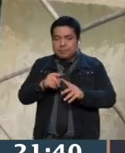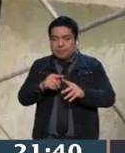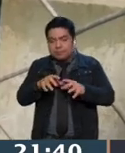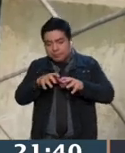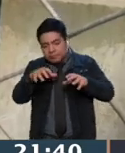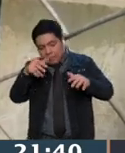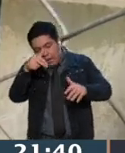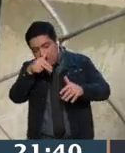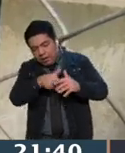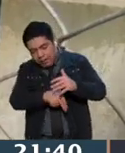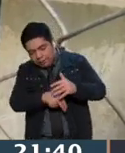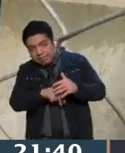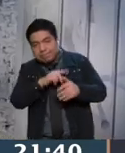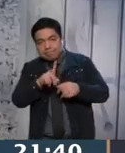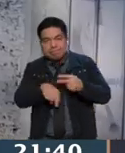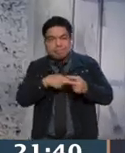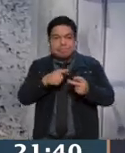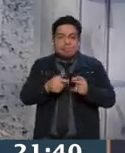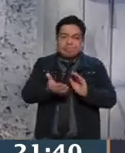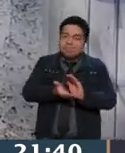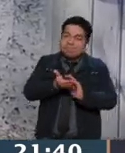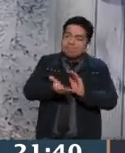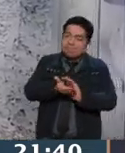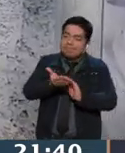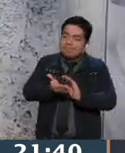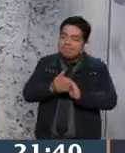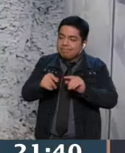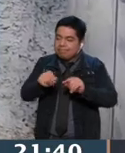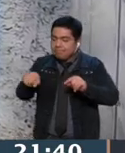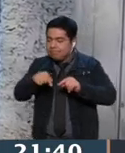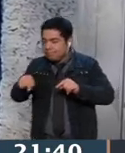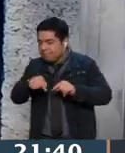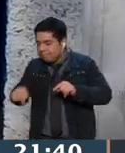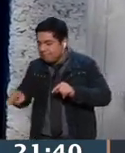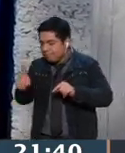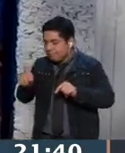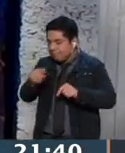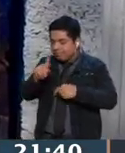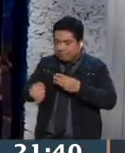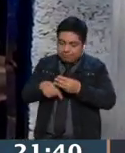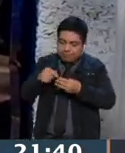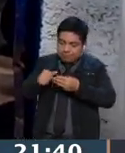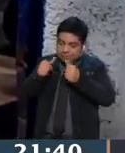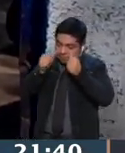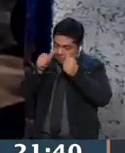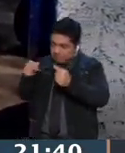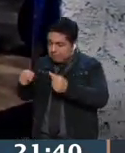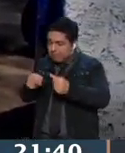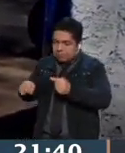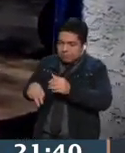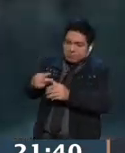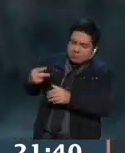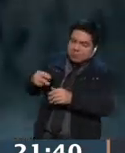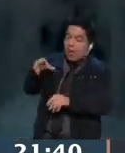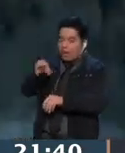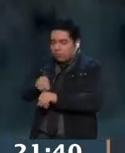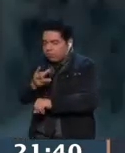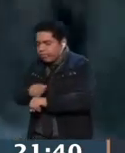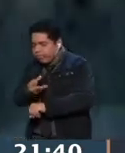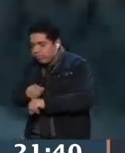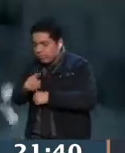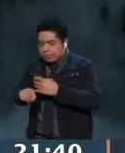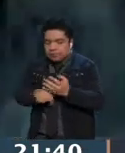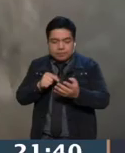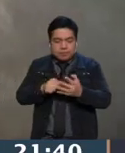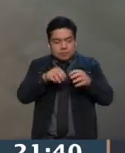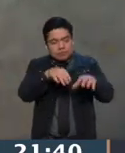pozos profundos, la construcción de nuevas líneas de distribución de agua, la atención y reparación de fugas y la rehabilitación de